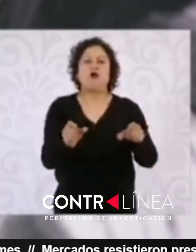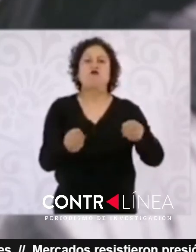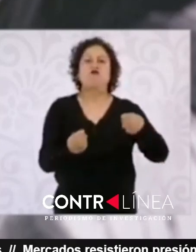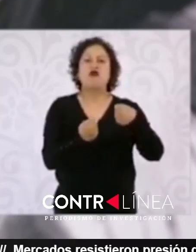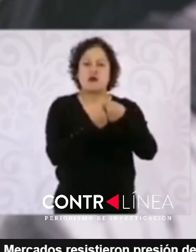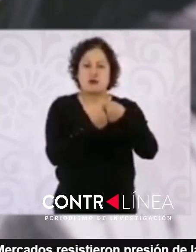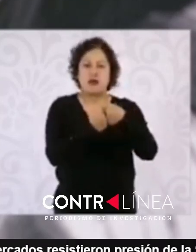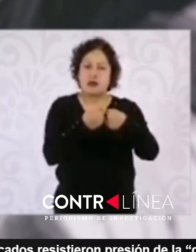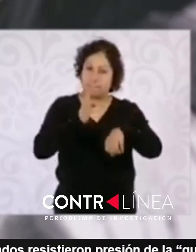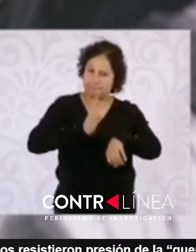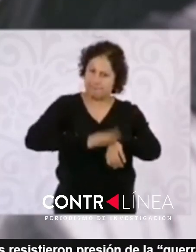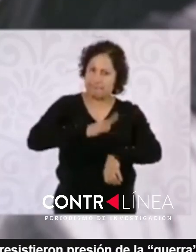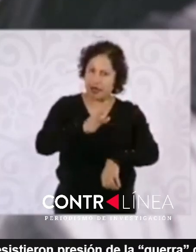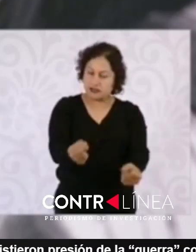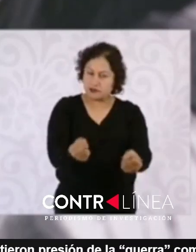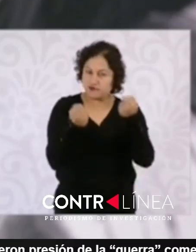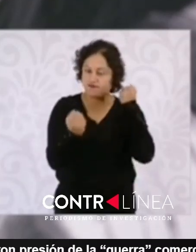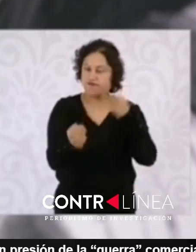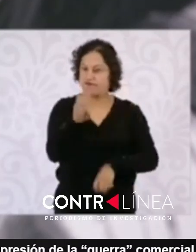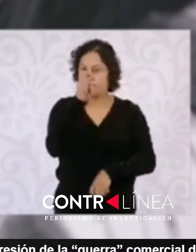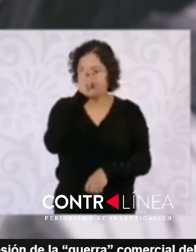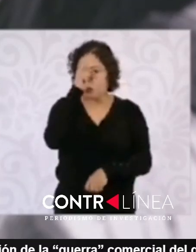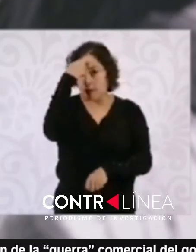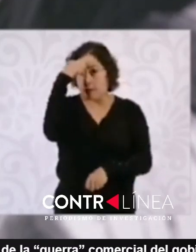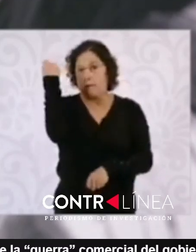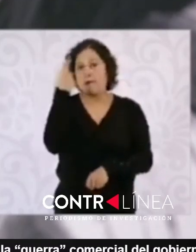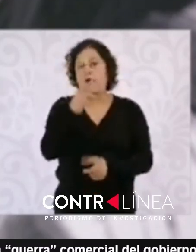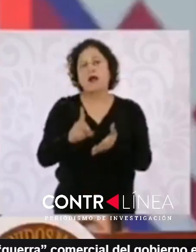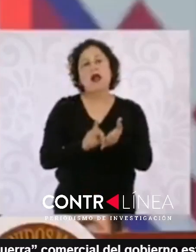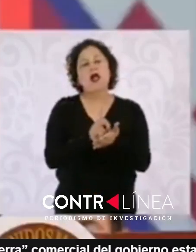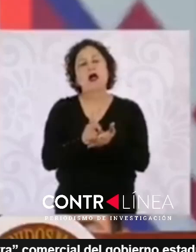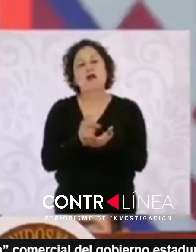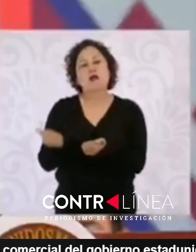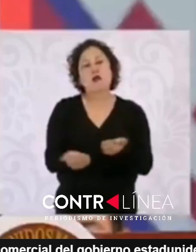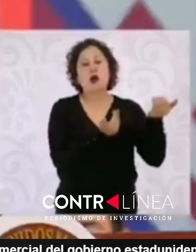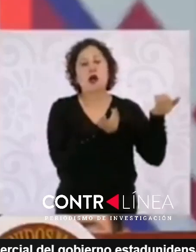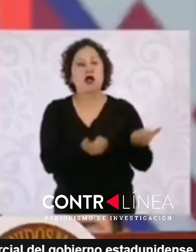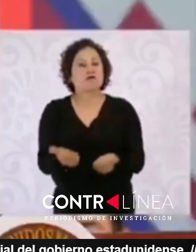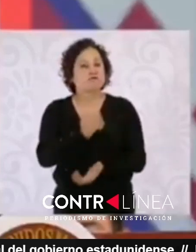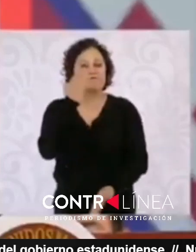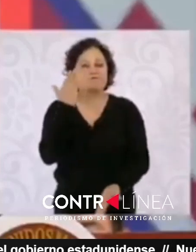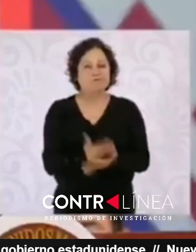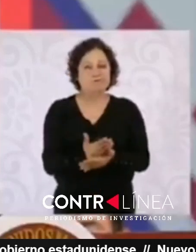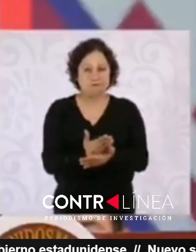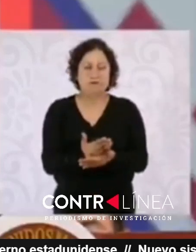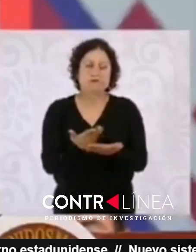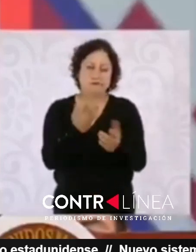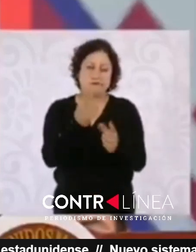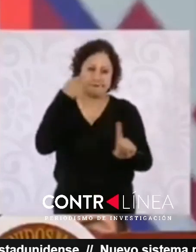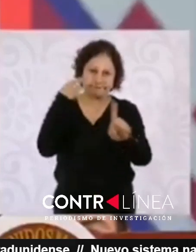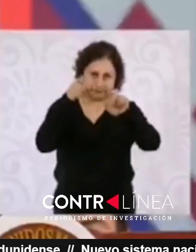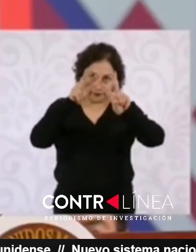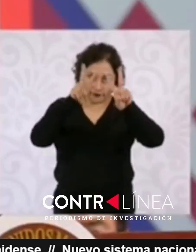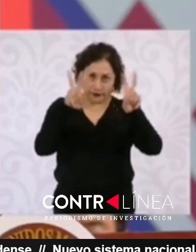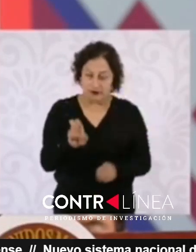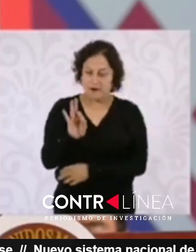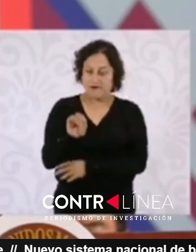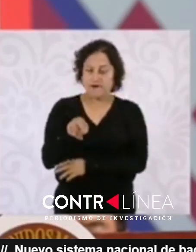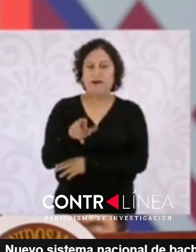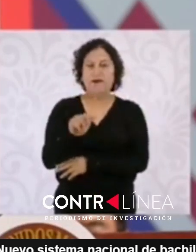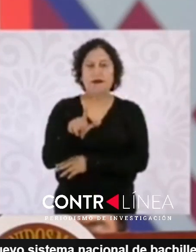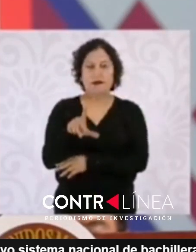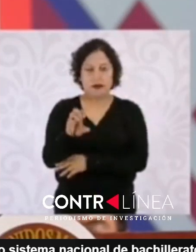para proteger la frontera y evitar el tráfico de drogas y en particular el tráfico de fentanilo de México hacia Estados